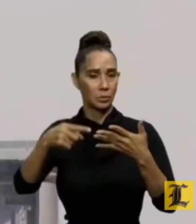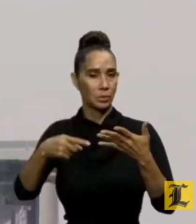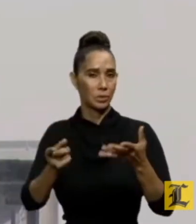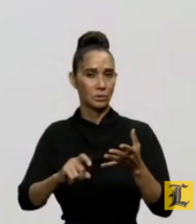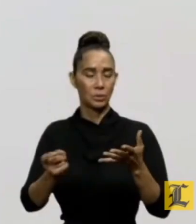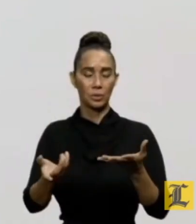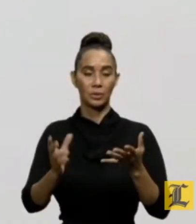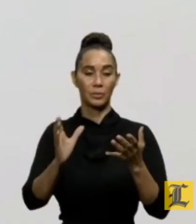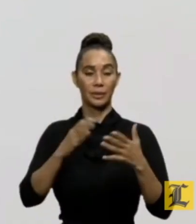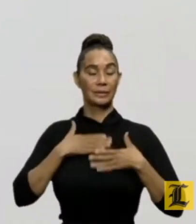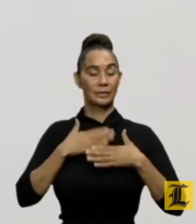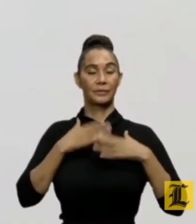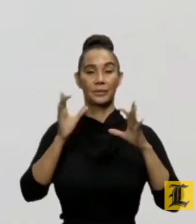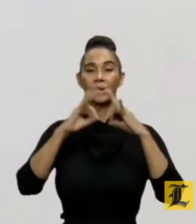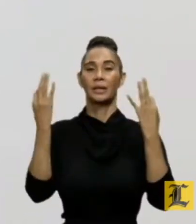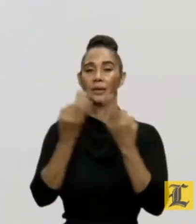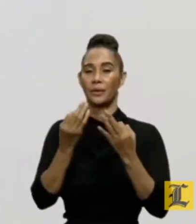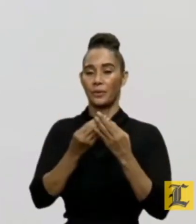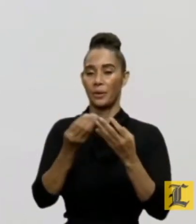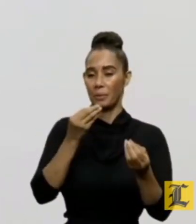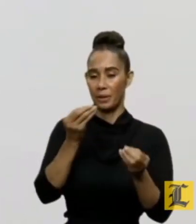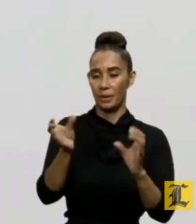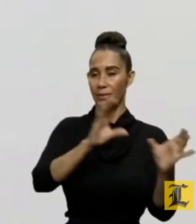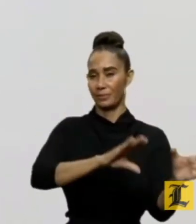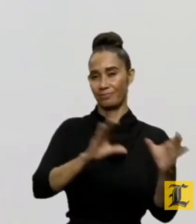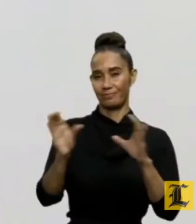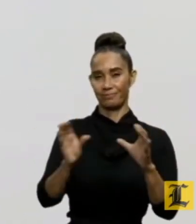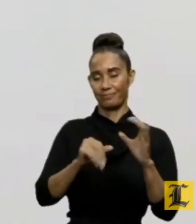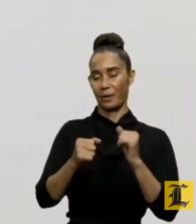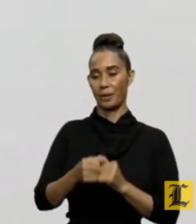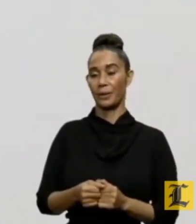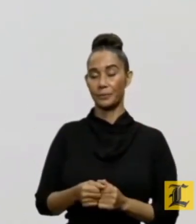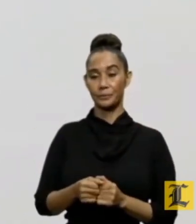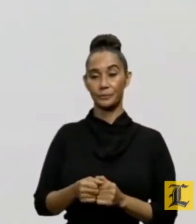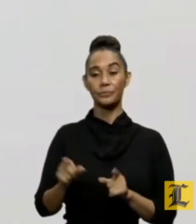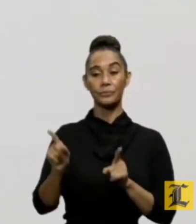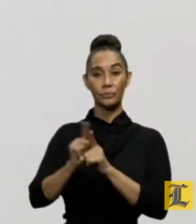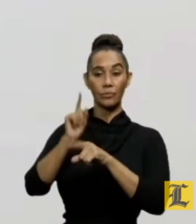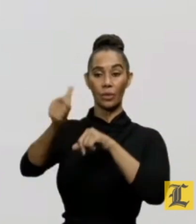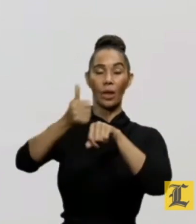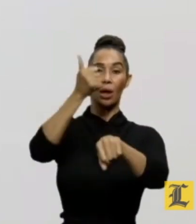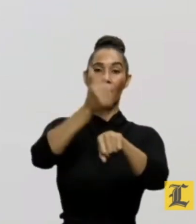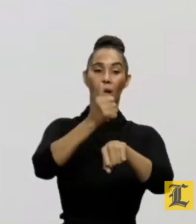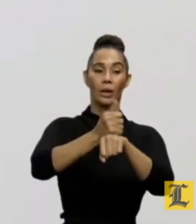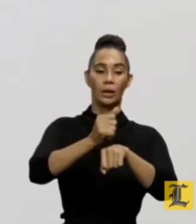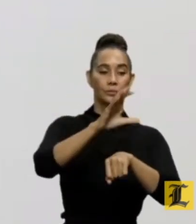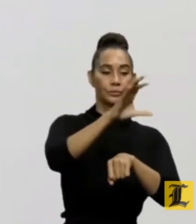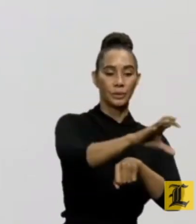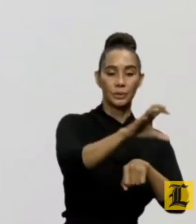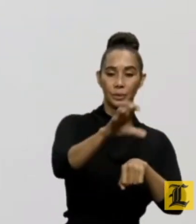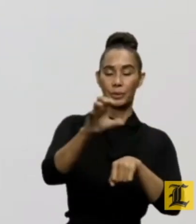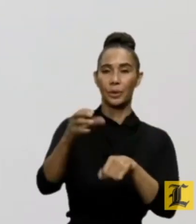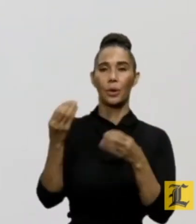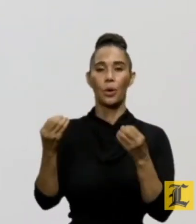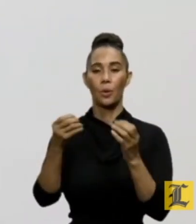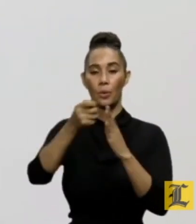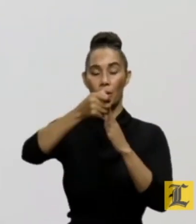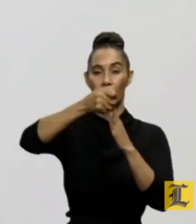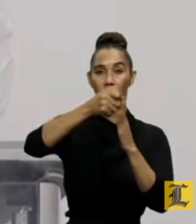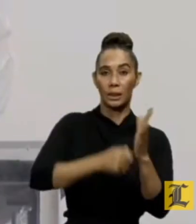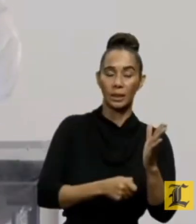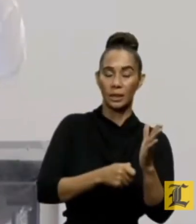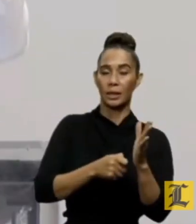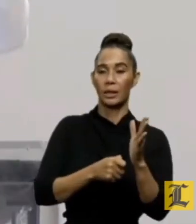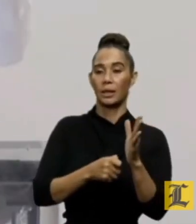básicas para disfrutar en familia de estas fiestas. Implementaremos el formato de distribución con una tarjeta